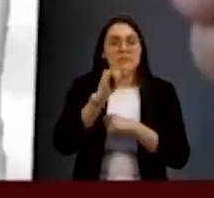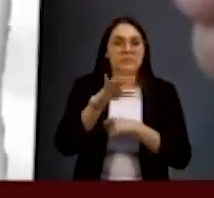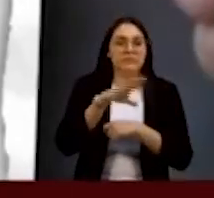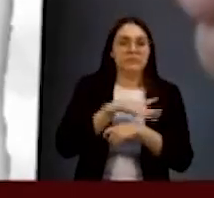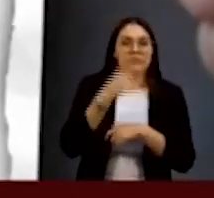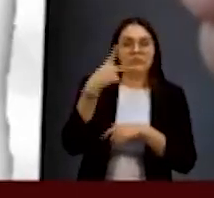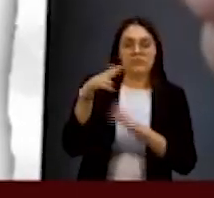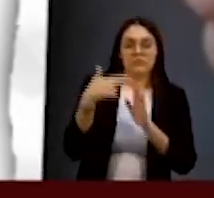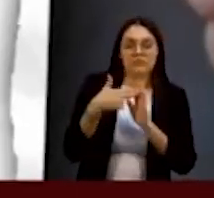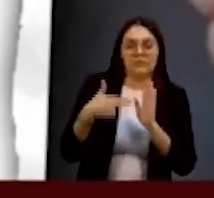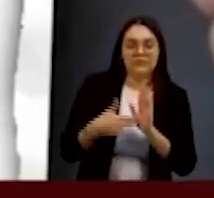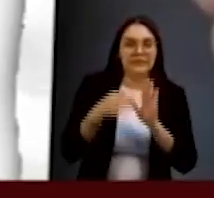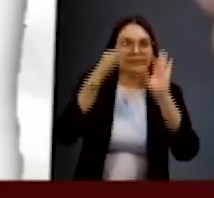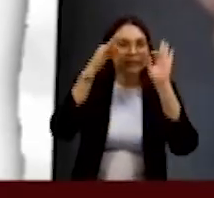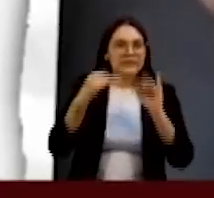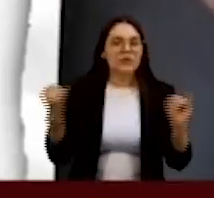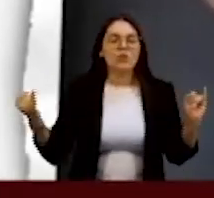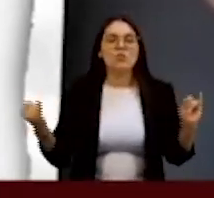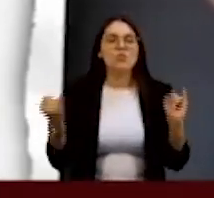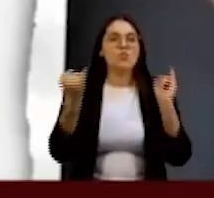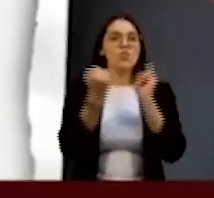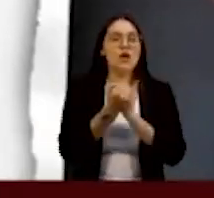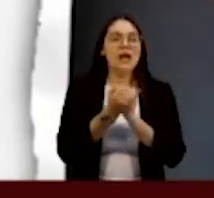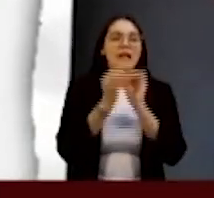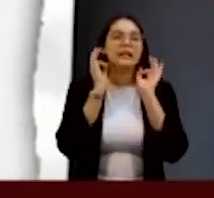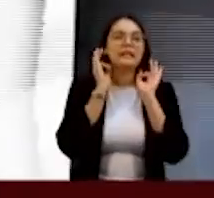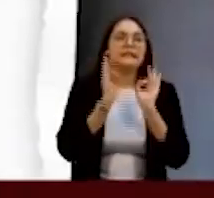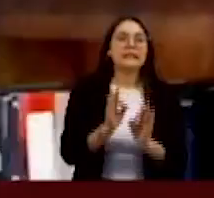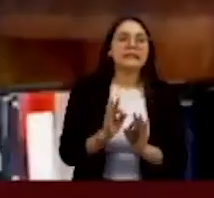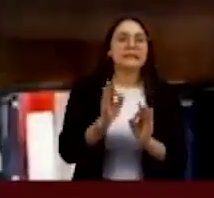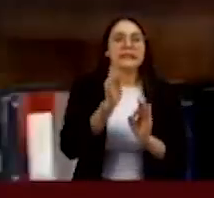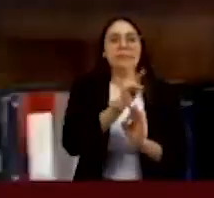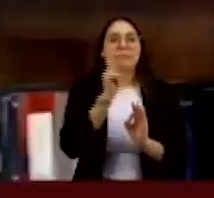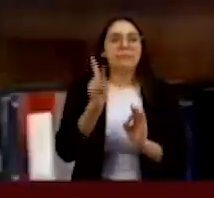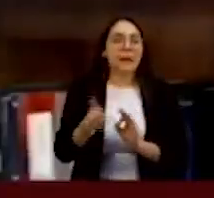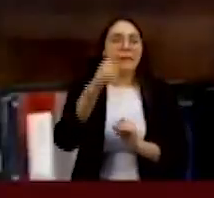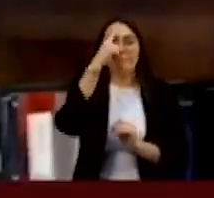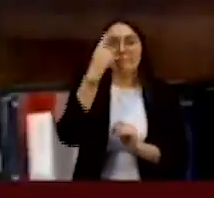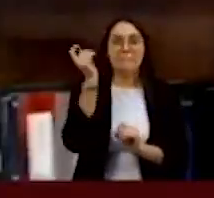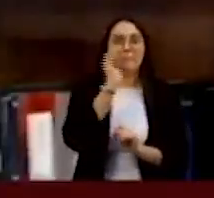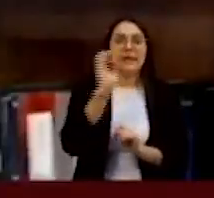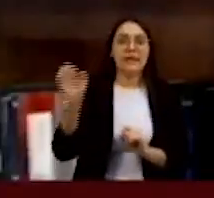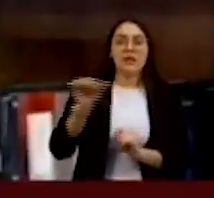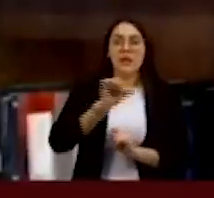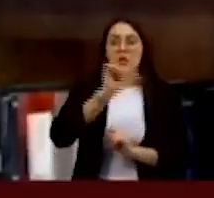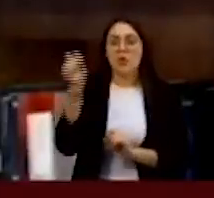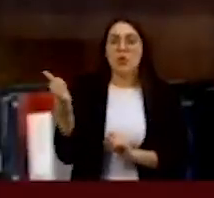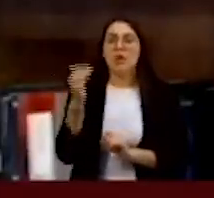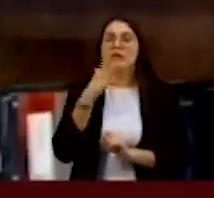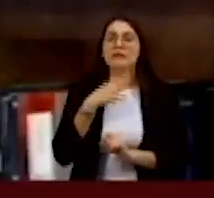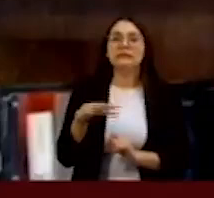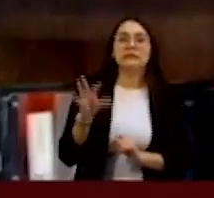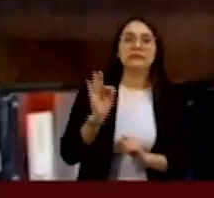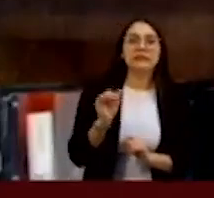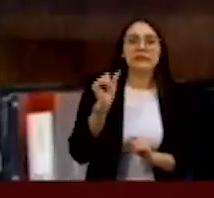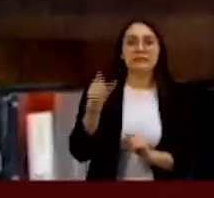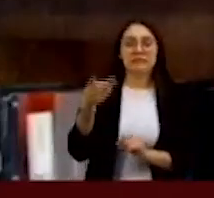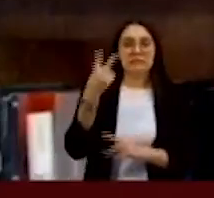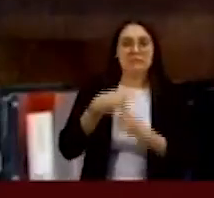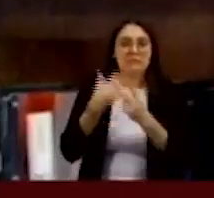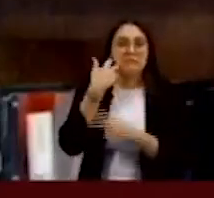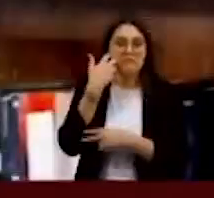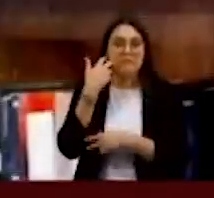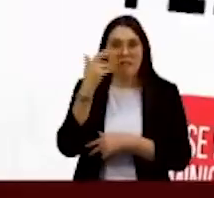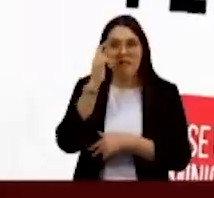normativos, idénticos, para permitir lograr e impedir cualquier mínimo resquicio de arbitrariedad